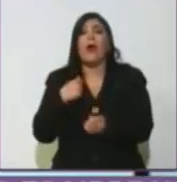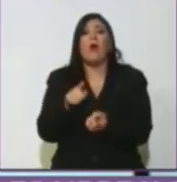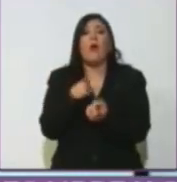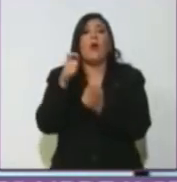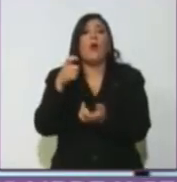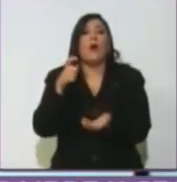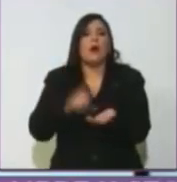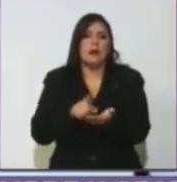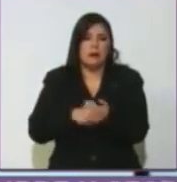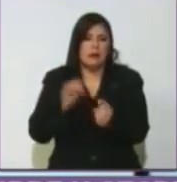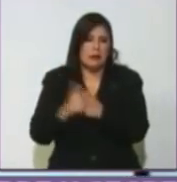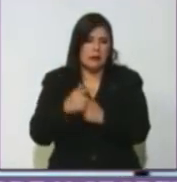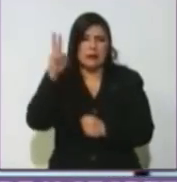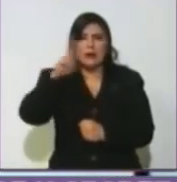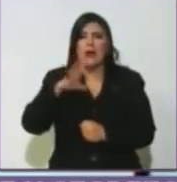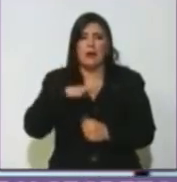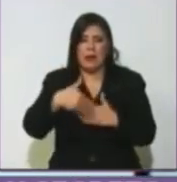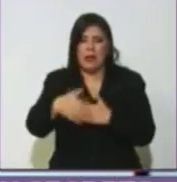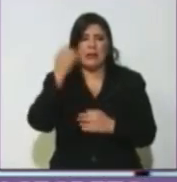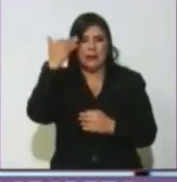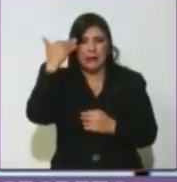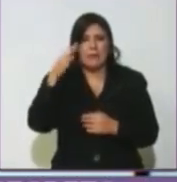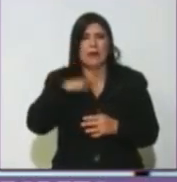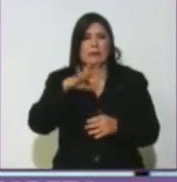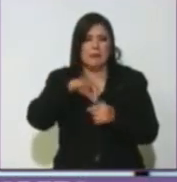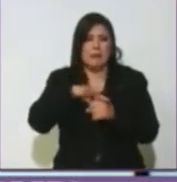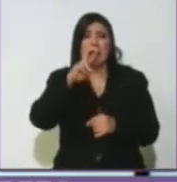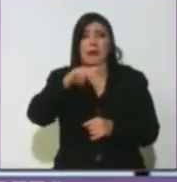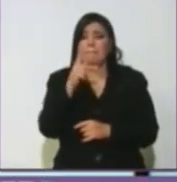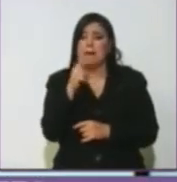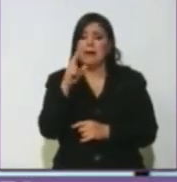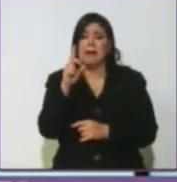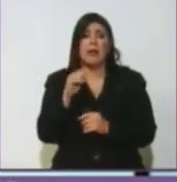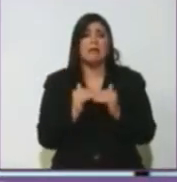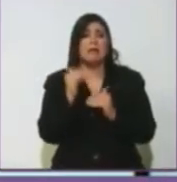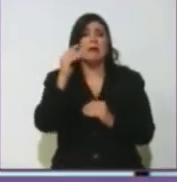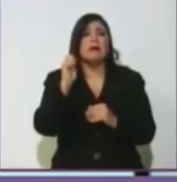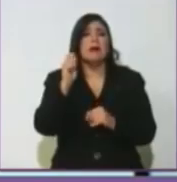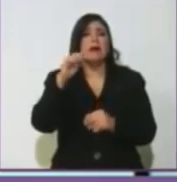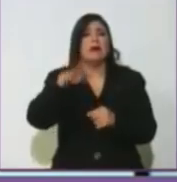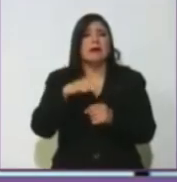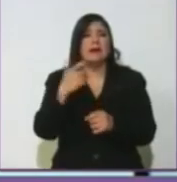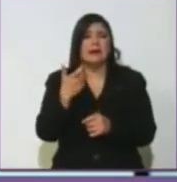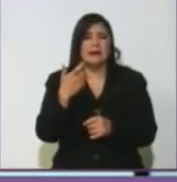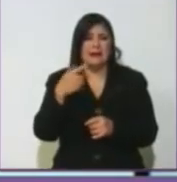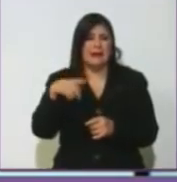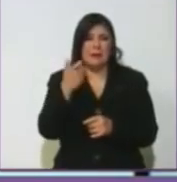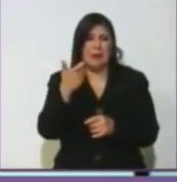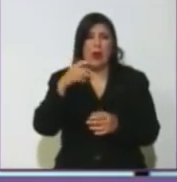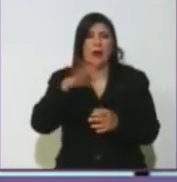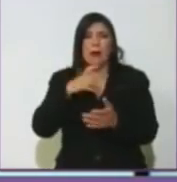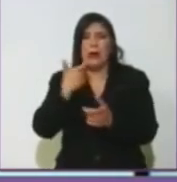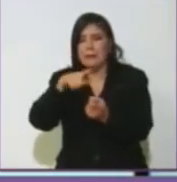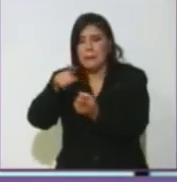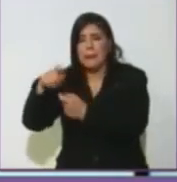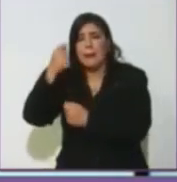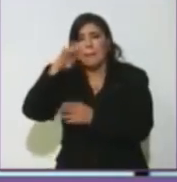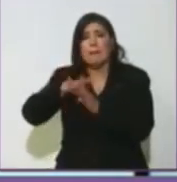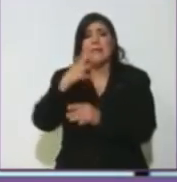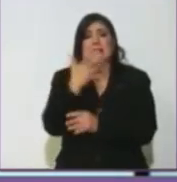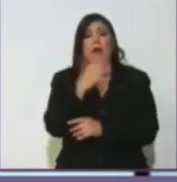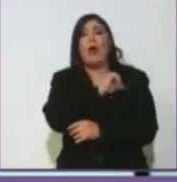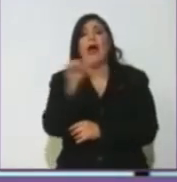cierto ahora en tiempos electorales el perrera subió esa cuota de 5 a 20 pesos clientelismo puro